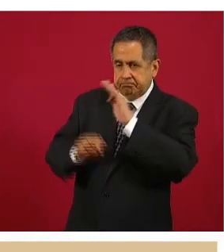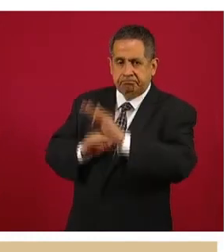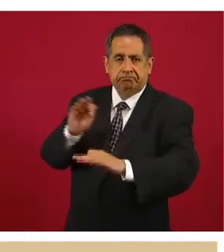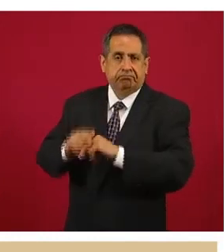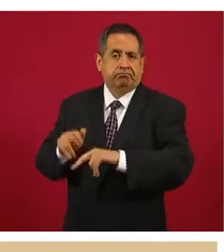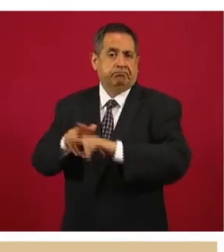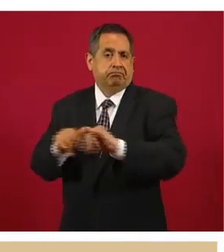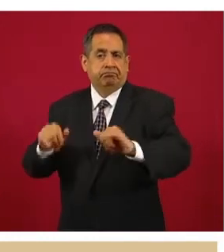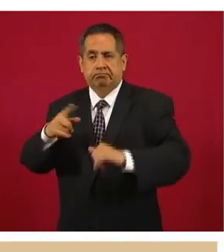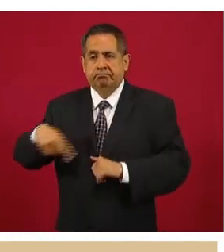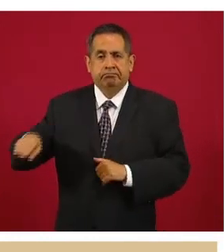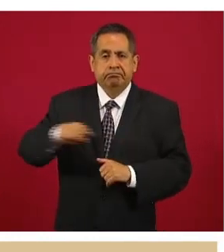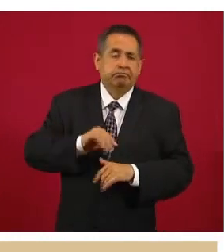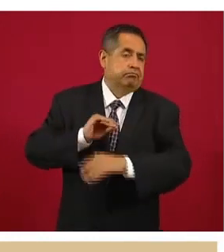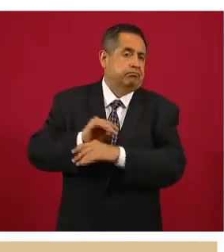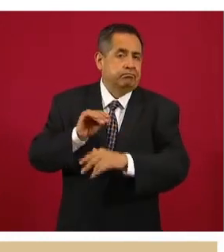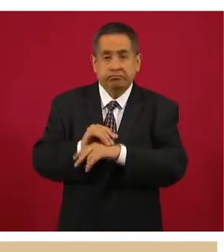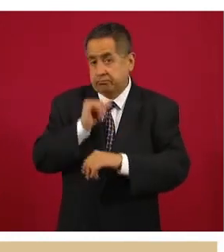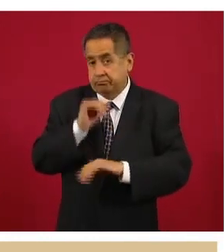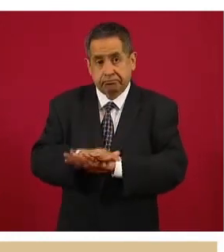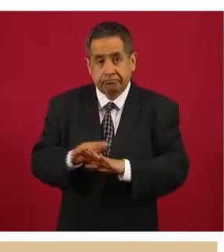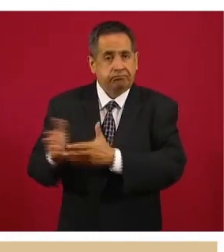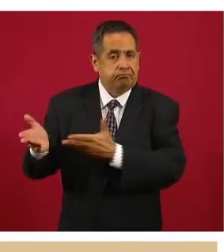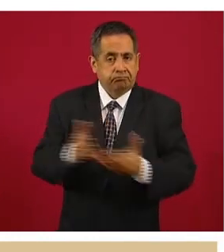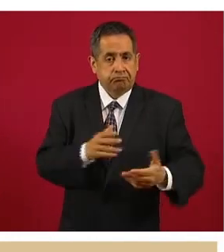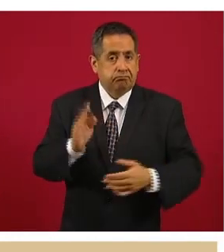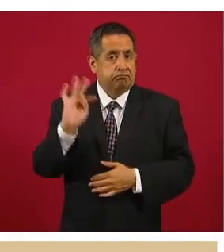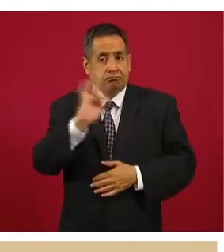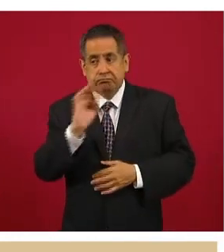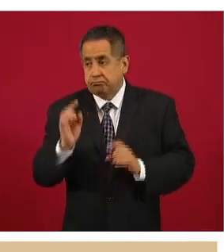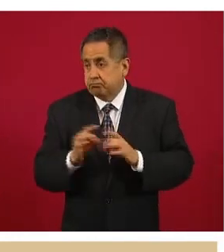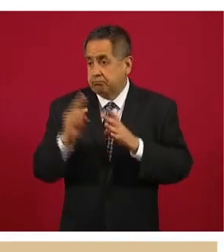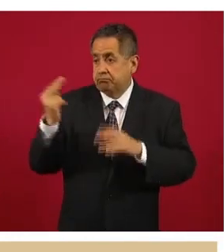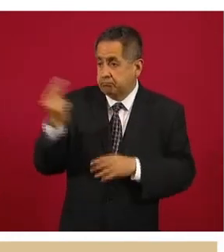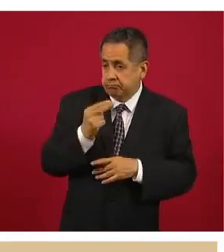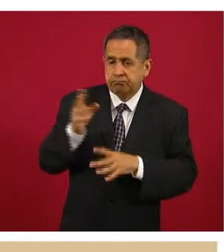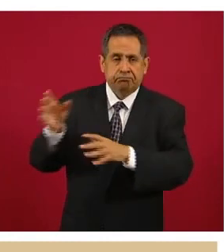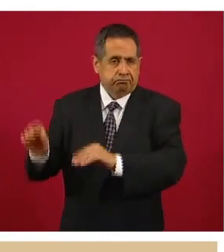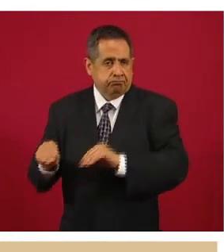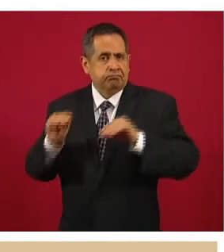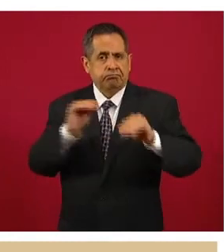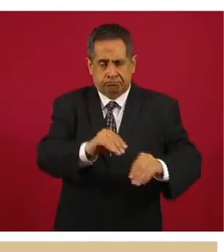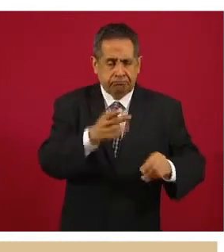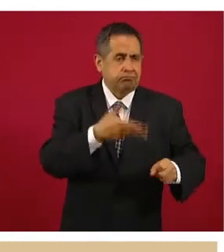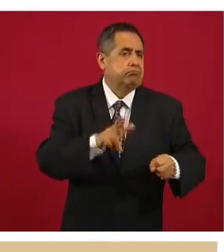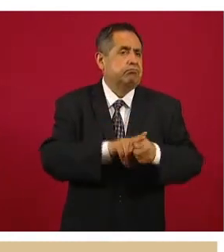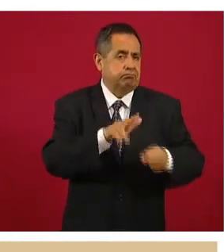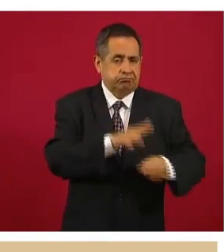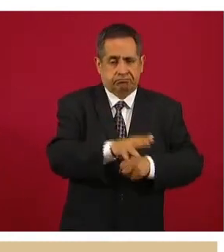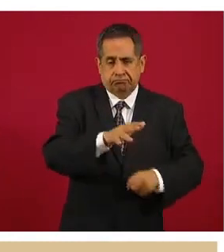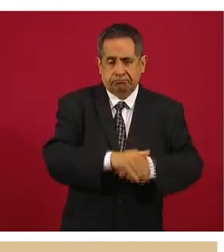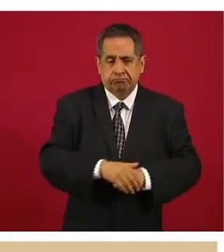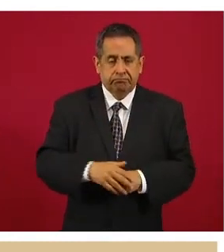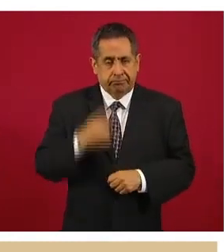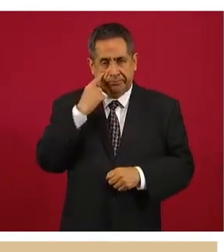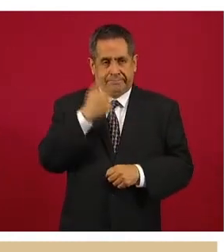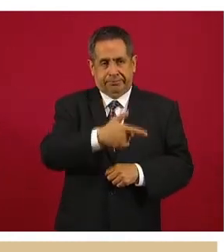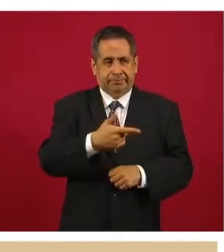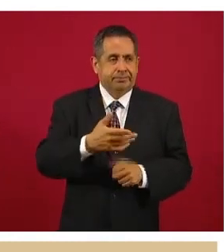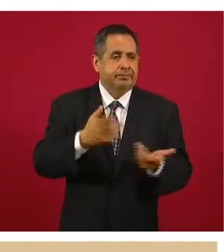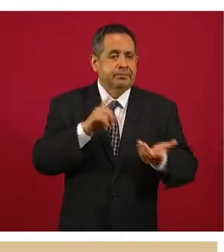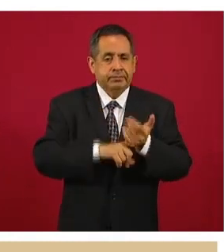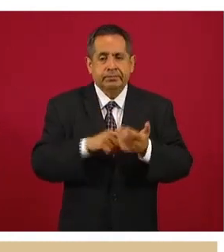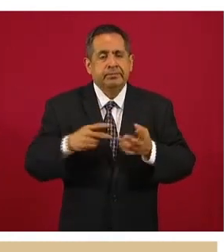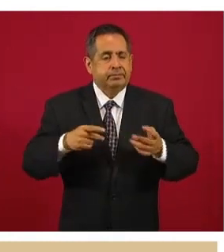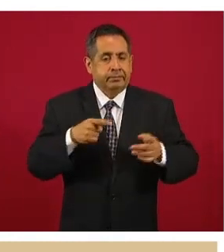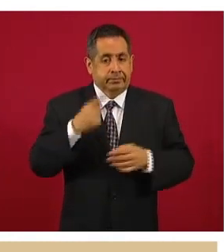ninguna persona se quede sin atención en caso de necesitarlo. Y vemos que en las camas de ocupación general, es decir, las que son